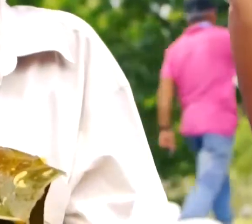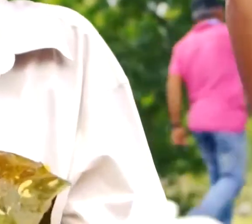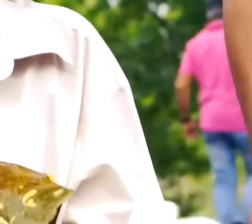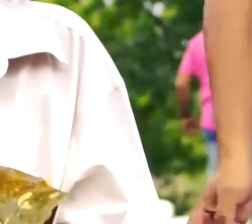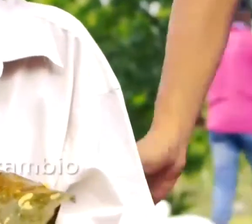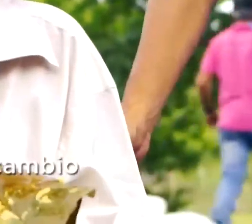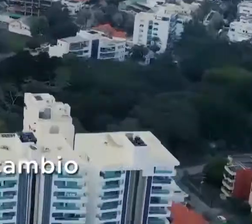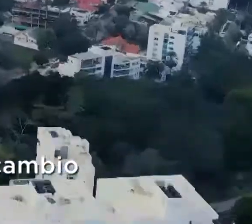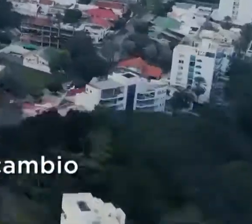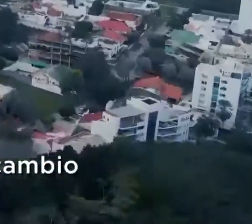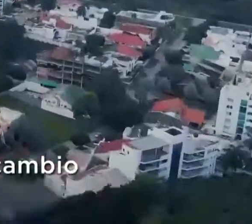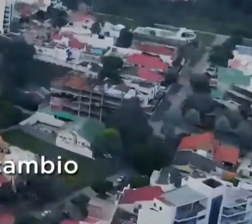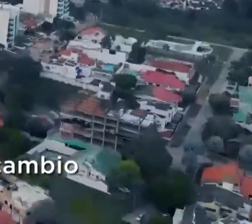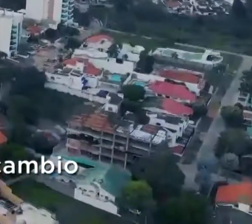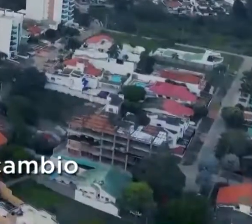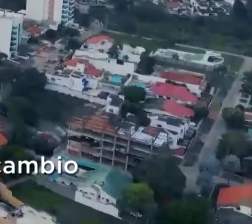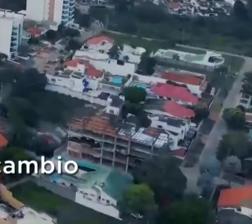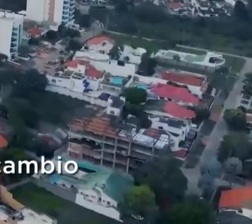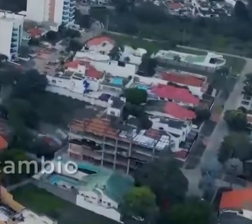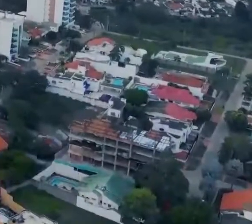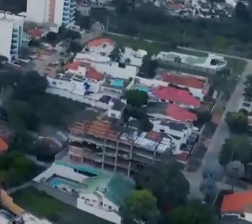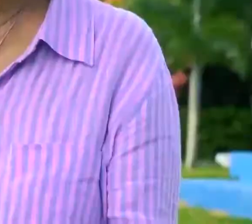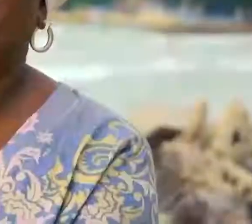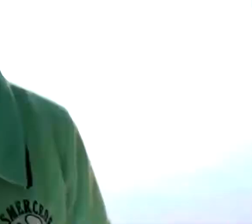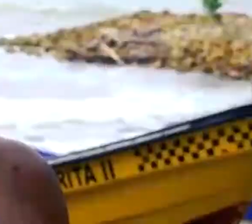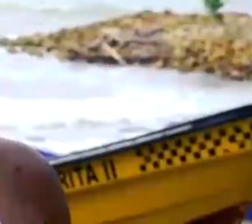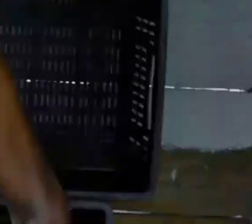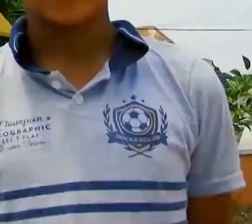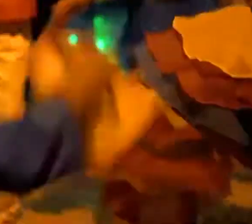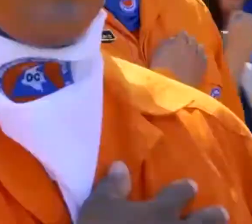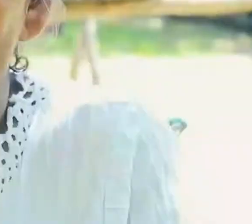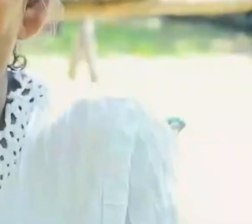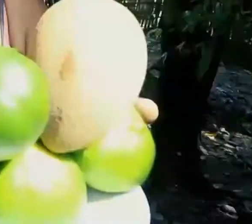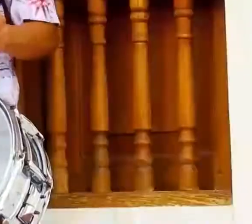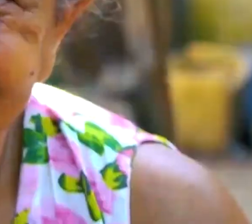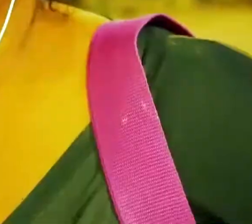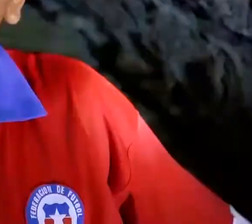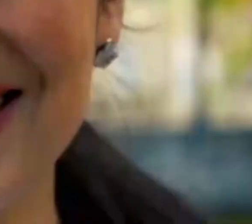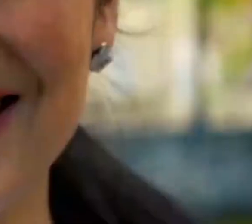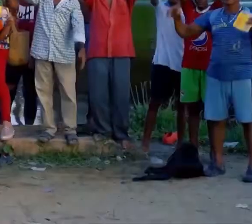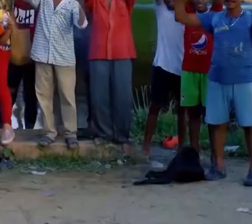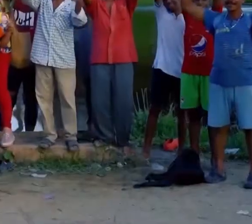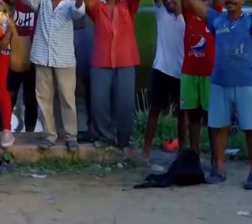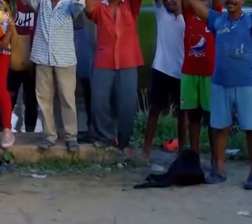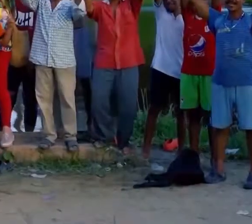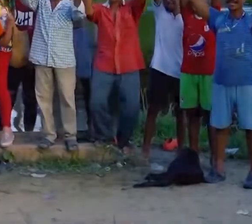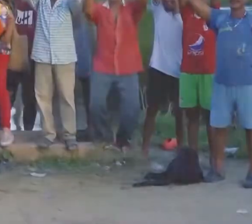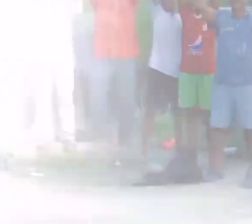Esta será la década del cambio, porque Sucre tiene con qué.